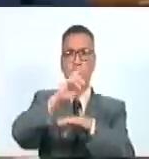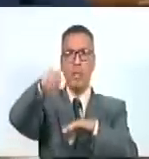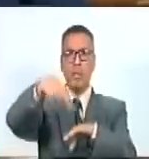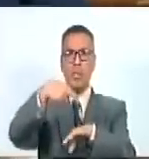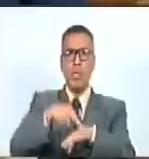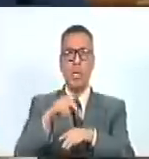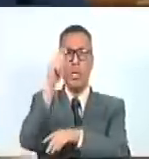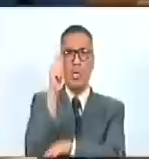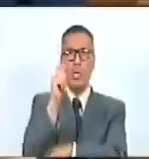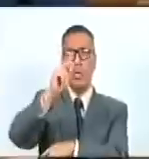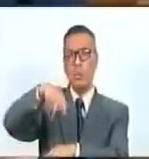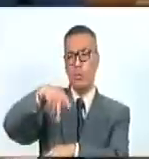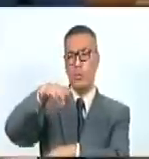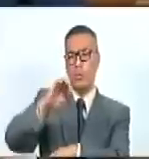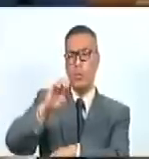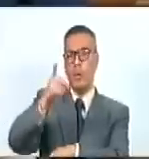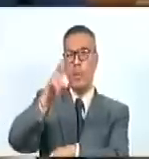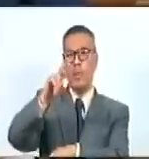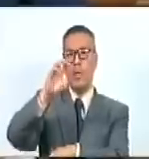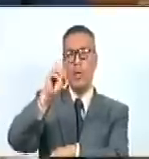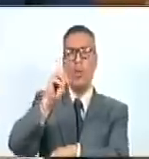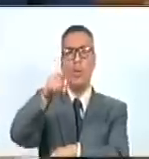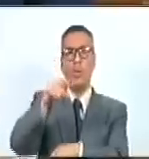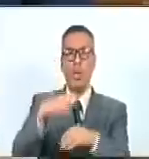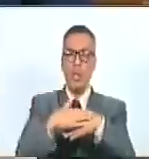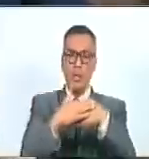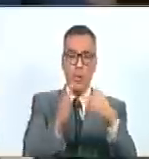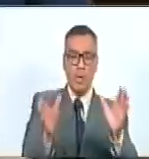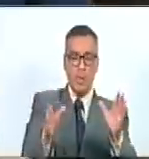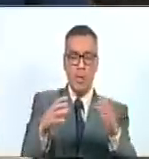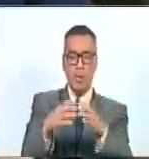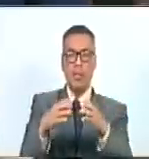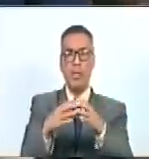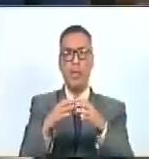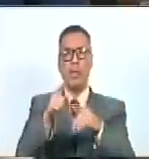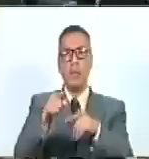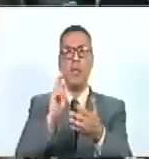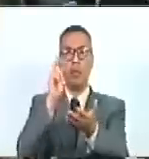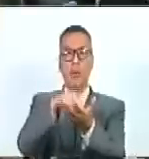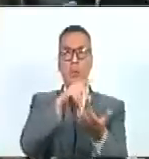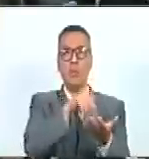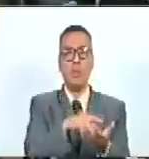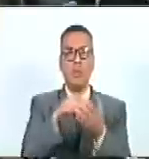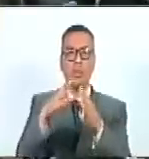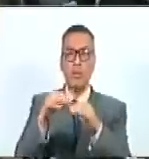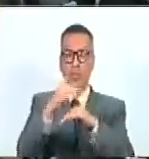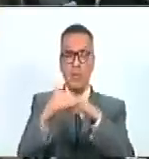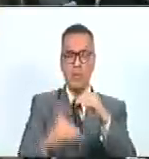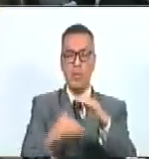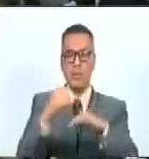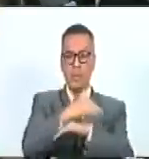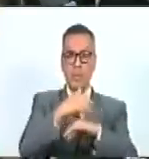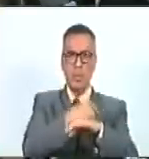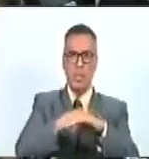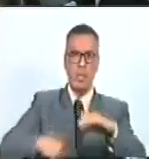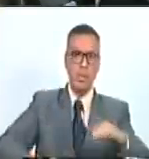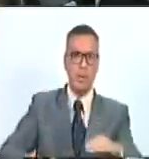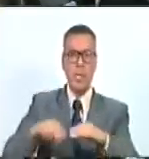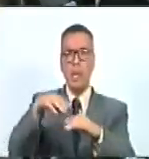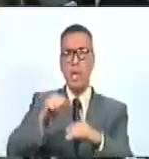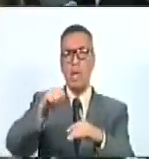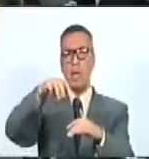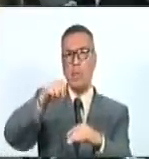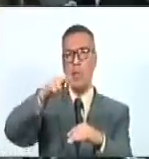Nacional, diputado Pedro Infante, declaró abierta la sesión ordinaria con la asistencia de la segunda vicepresidenta diputada América